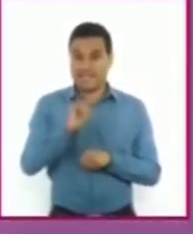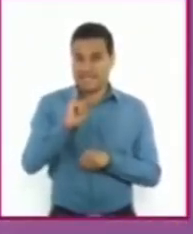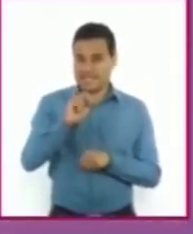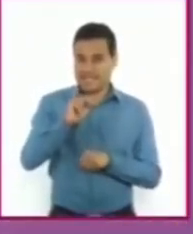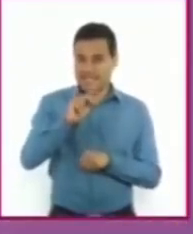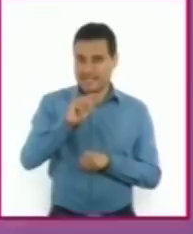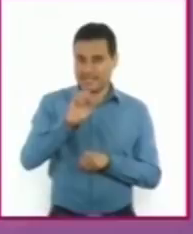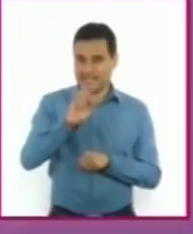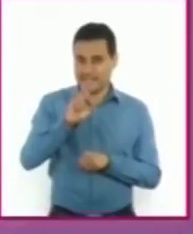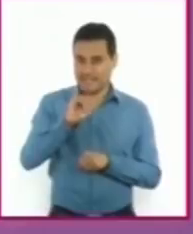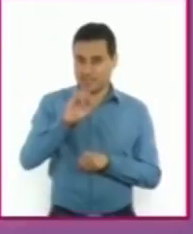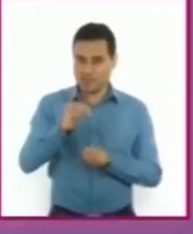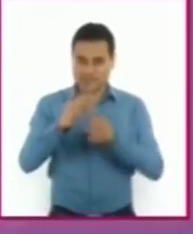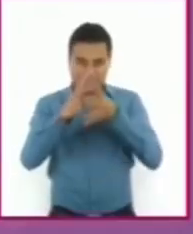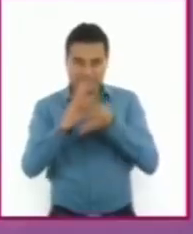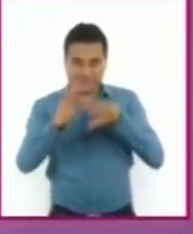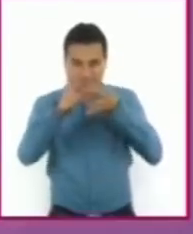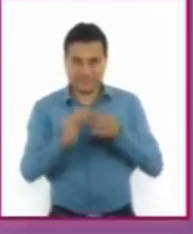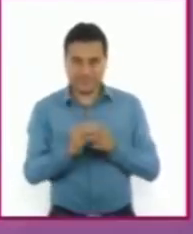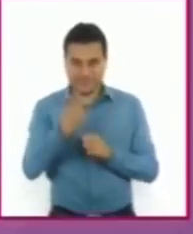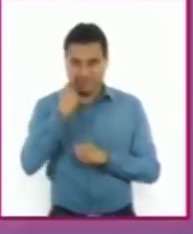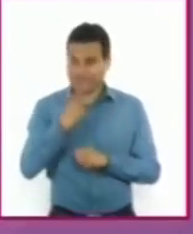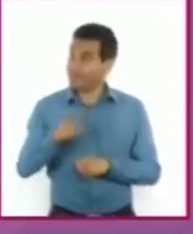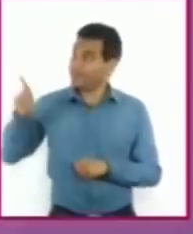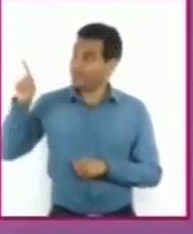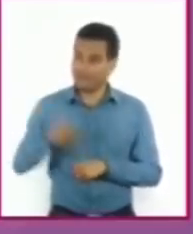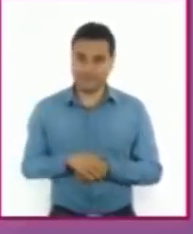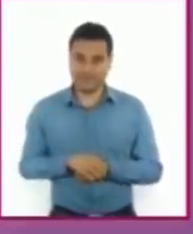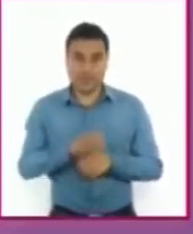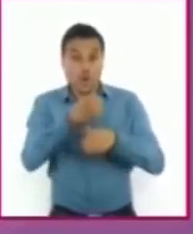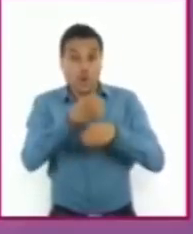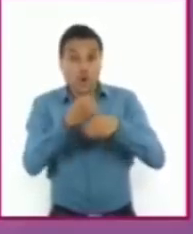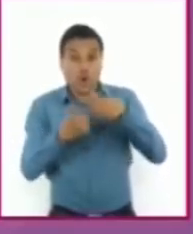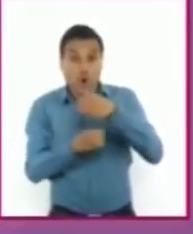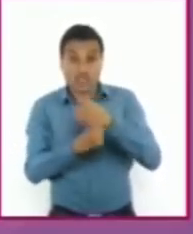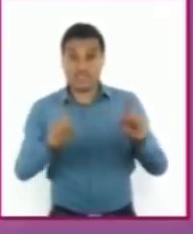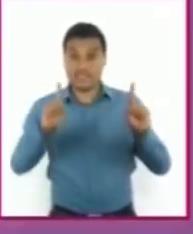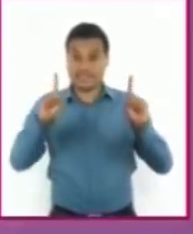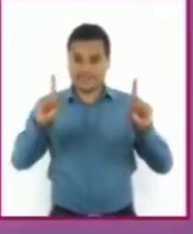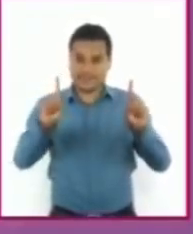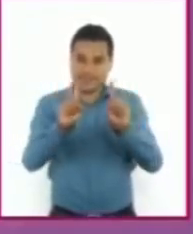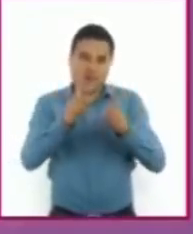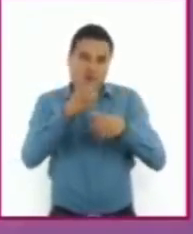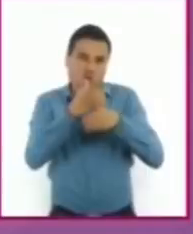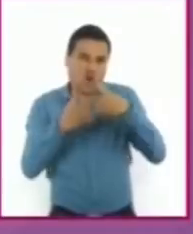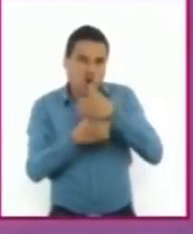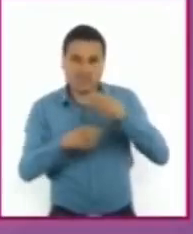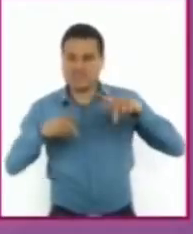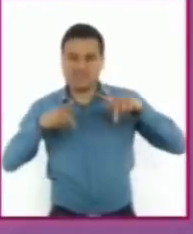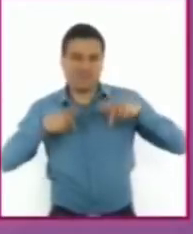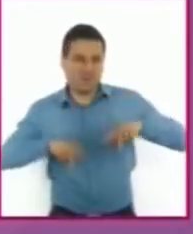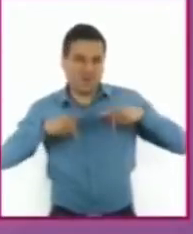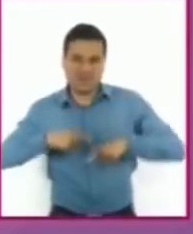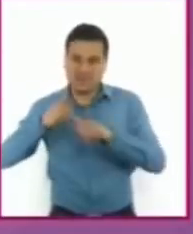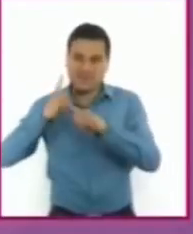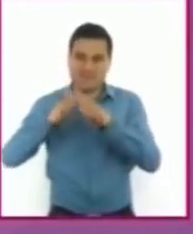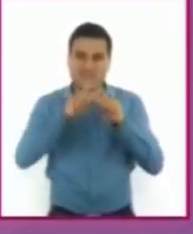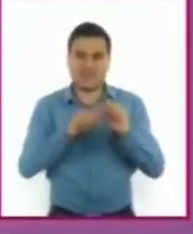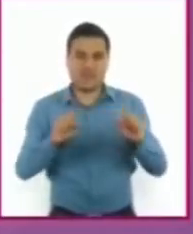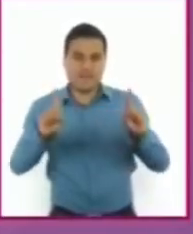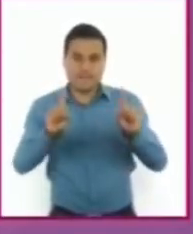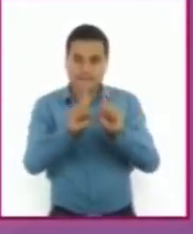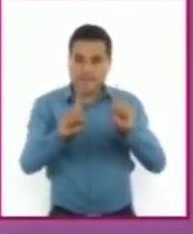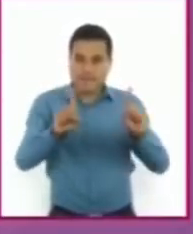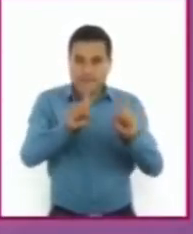Interacción es la relación o influencia que existe entre objetos, incluyendo personas o cosas. Se puede manifestar como